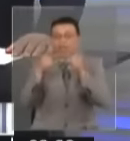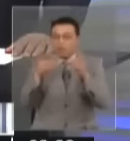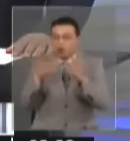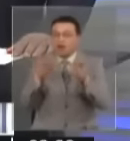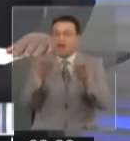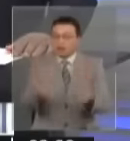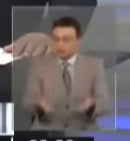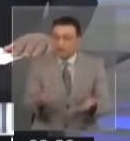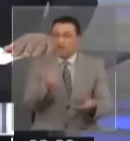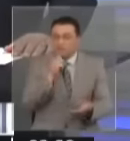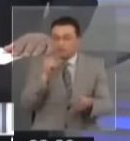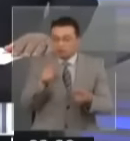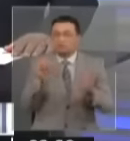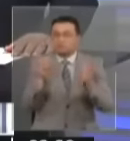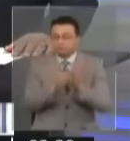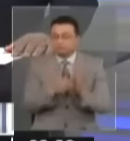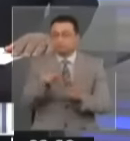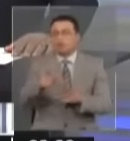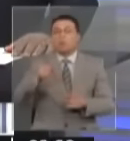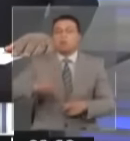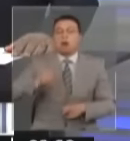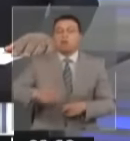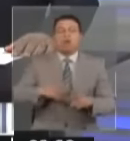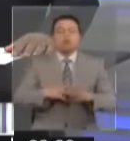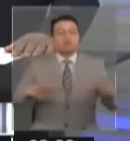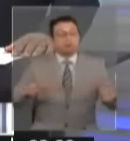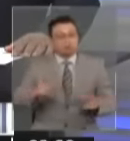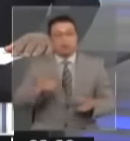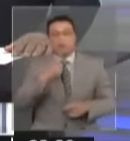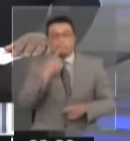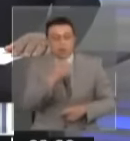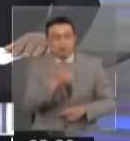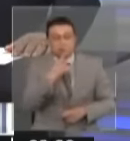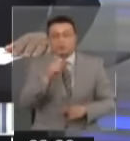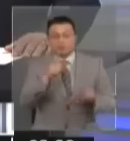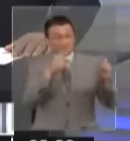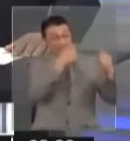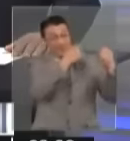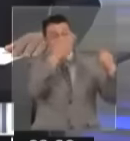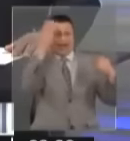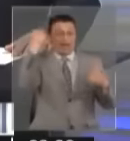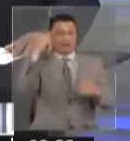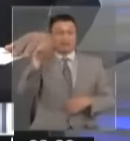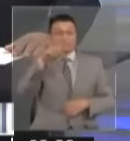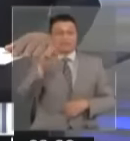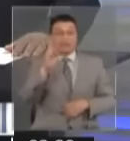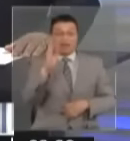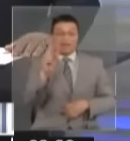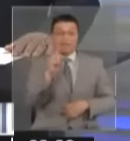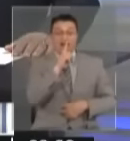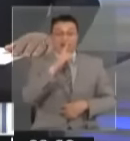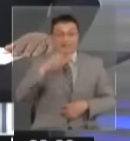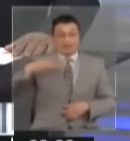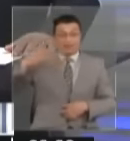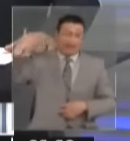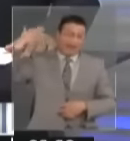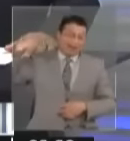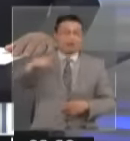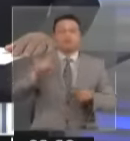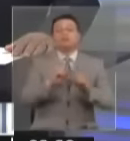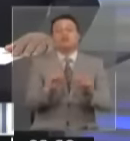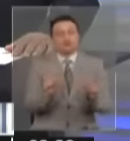un poco la tónica que está instalada en la comuna. Y no era un tema de Sabat, insisto, no quisiera hablar de atrás, quisiera poner los temas ahora y